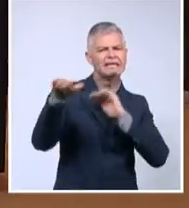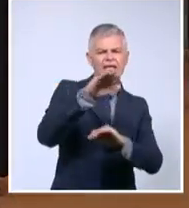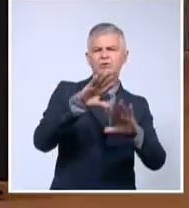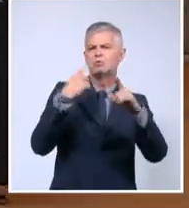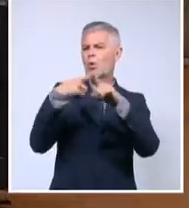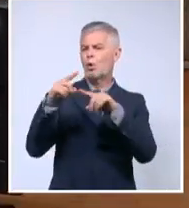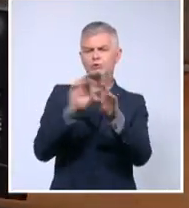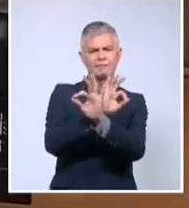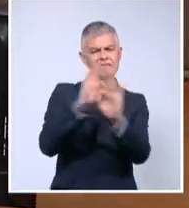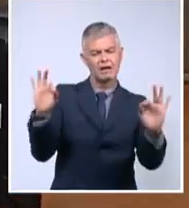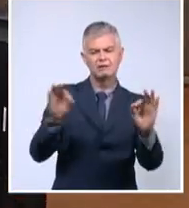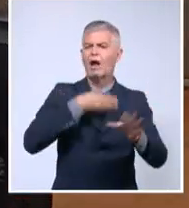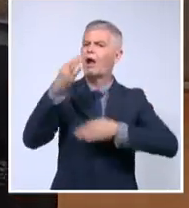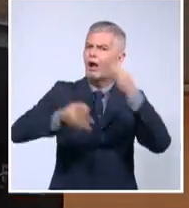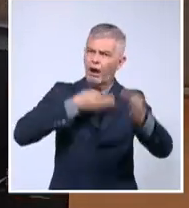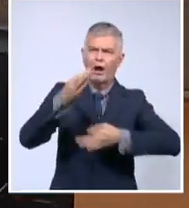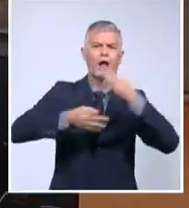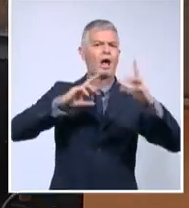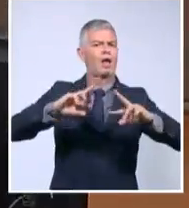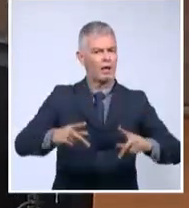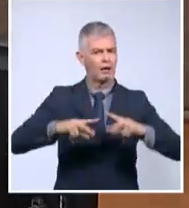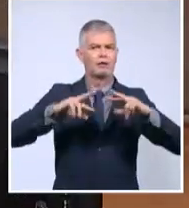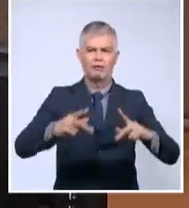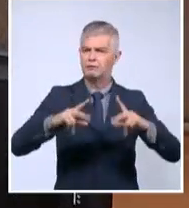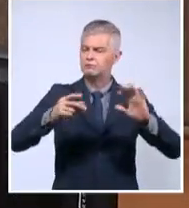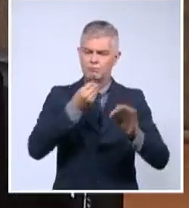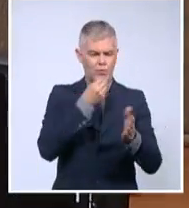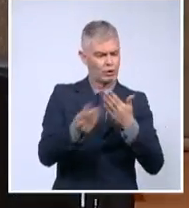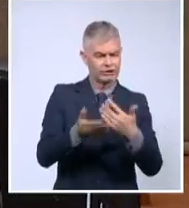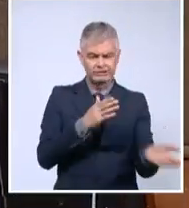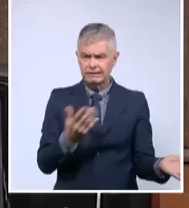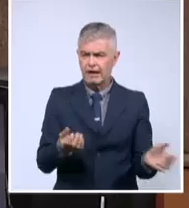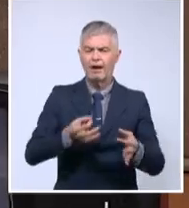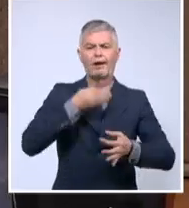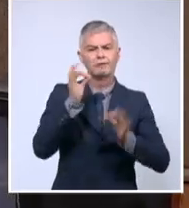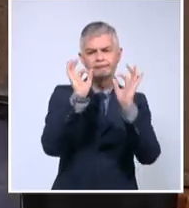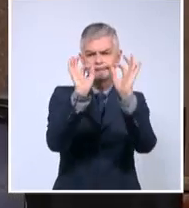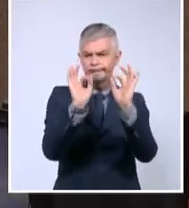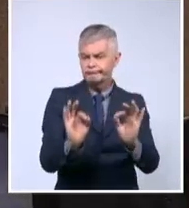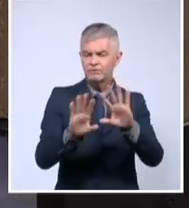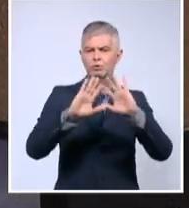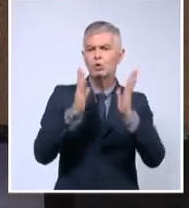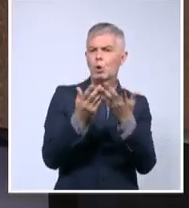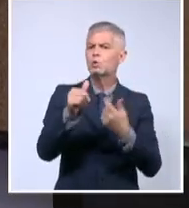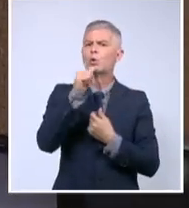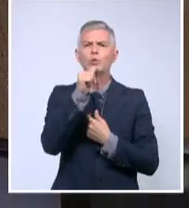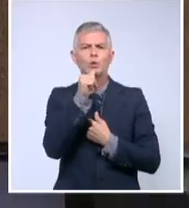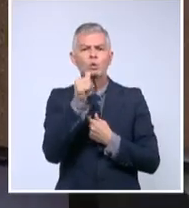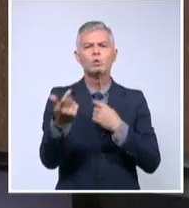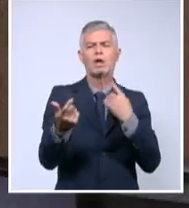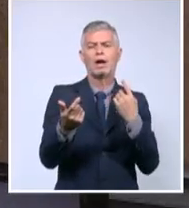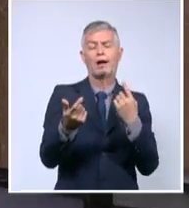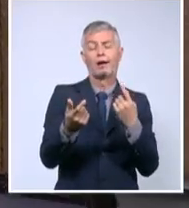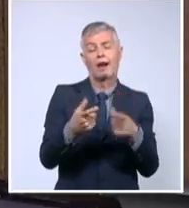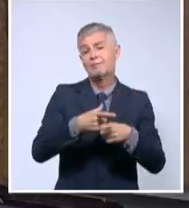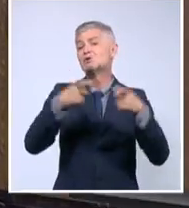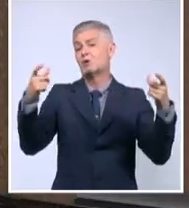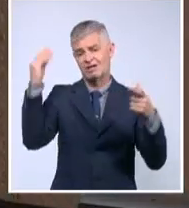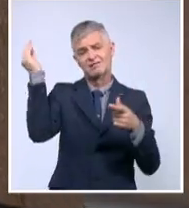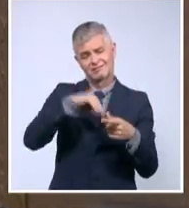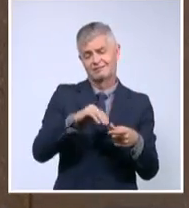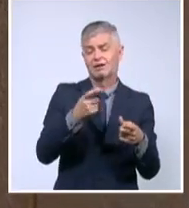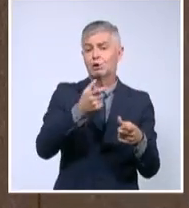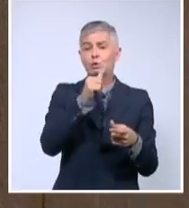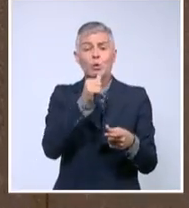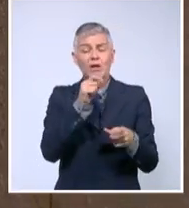y explicarán más de una vez y de forma detallada las cuestiones que puedan generar dudas, que son casi todas por la novedad